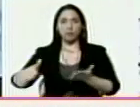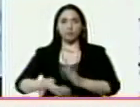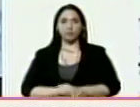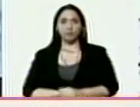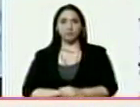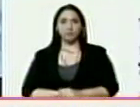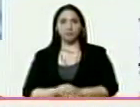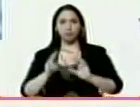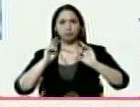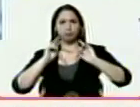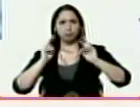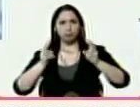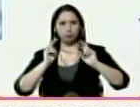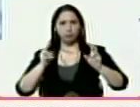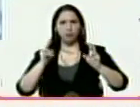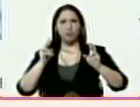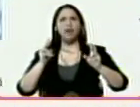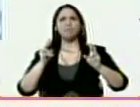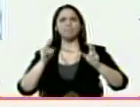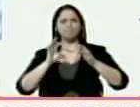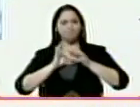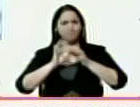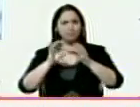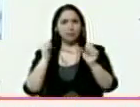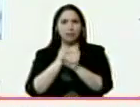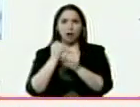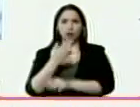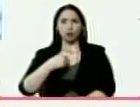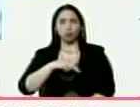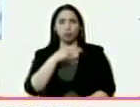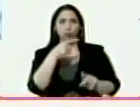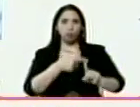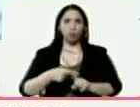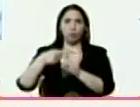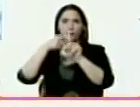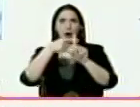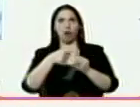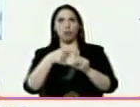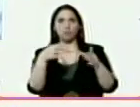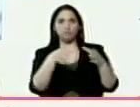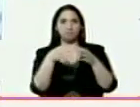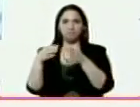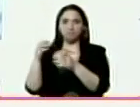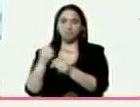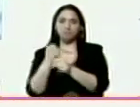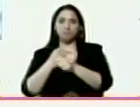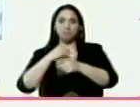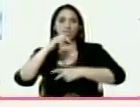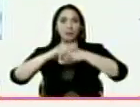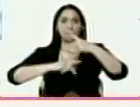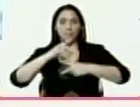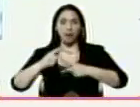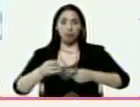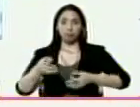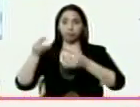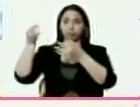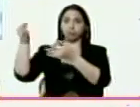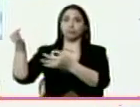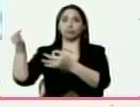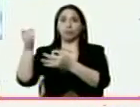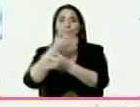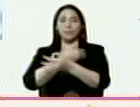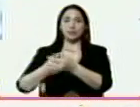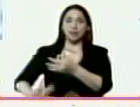el ámbito concreto del trabajo, hemos sumado a este gabinete, hemos realizado un plan que será presentado al